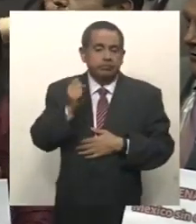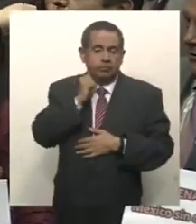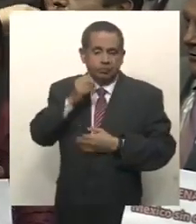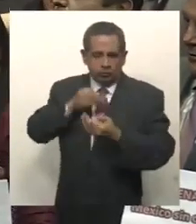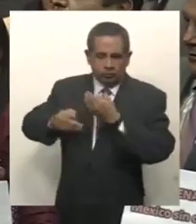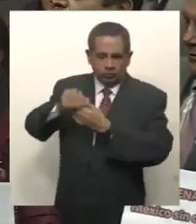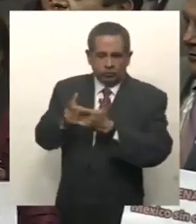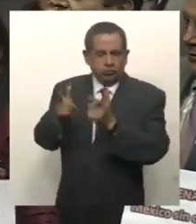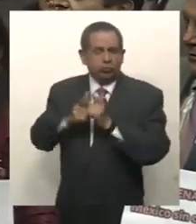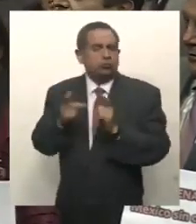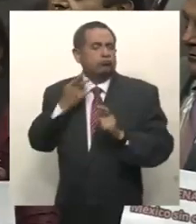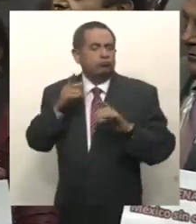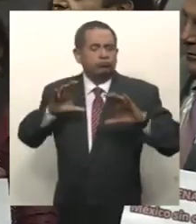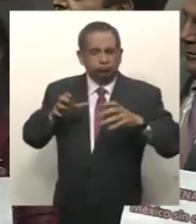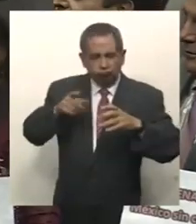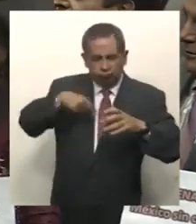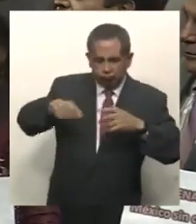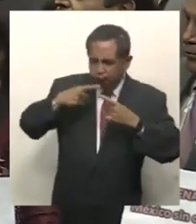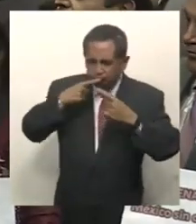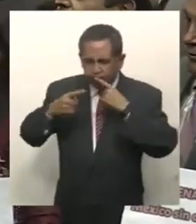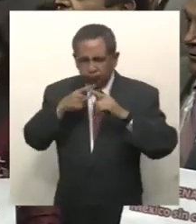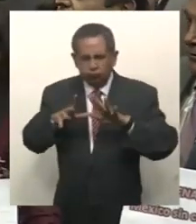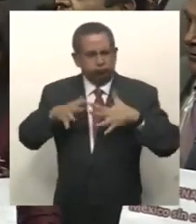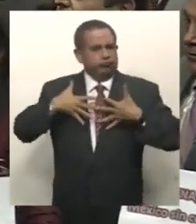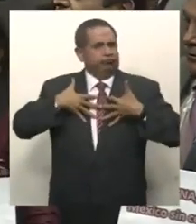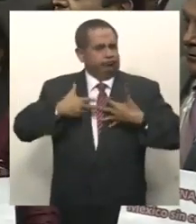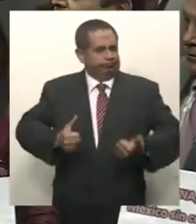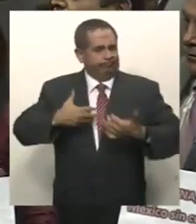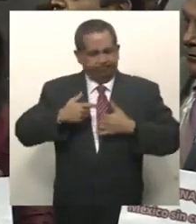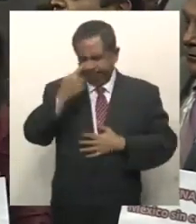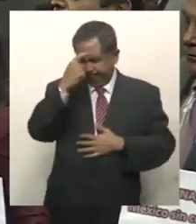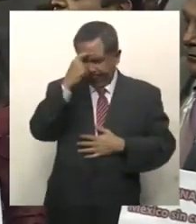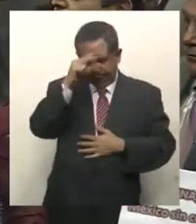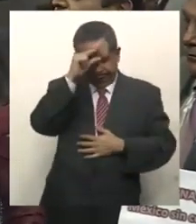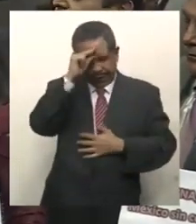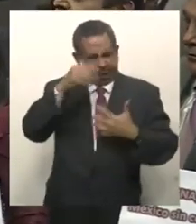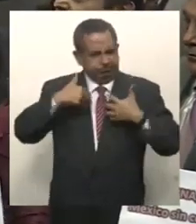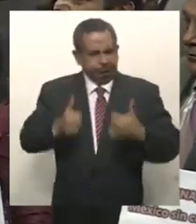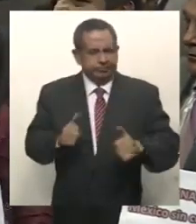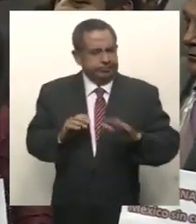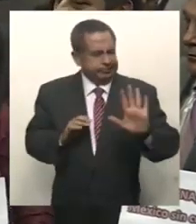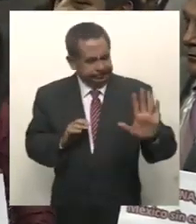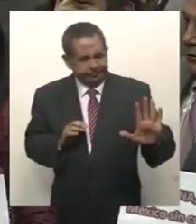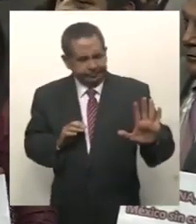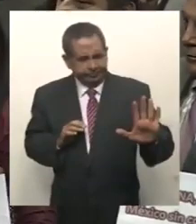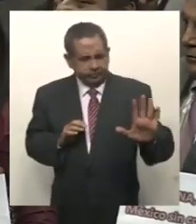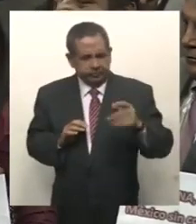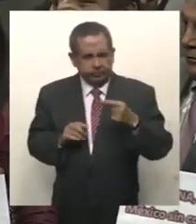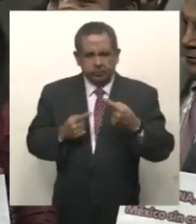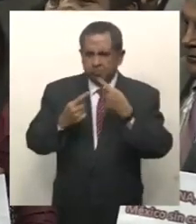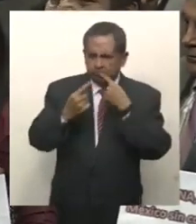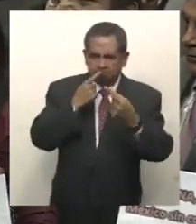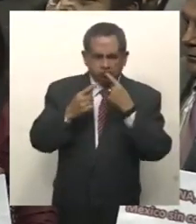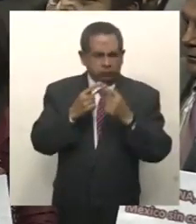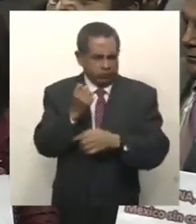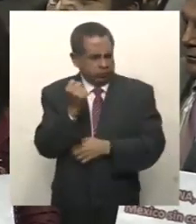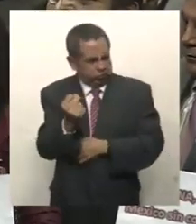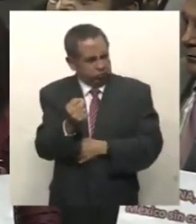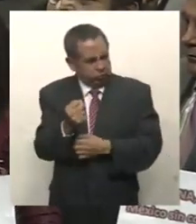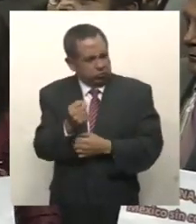todos los grupos parlamentarios han actuado con madurez e inteligencia. No hemos evitado el discurso